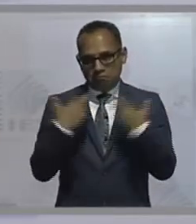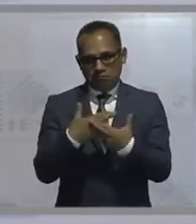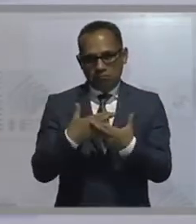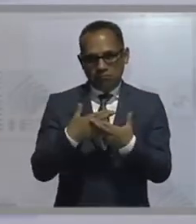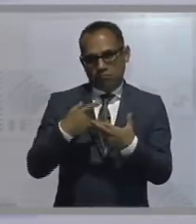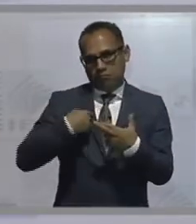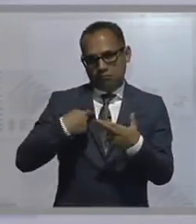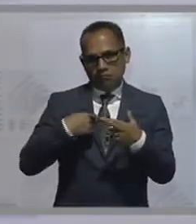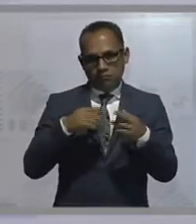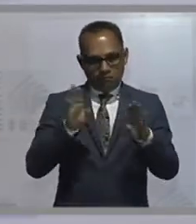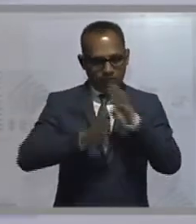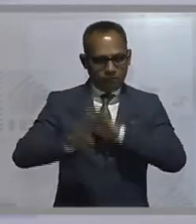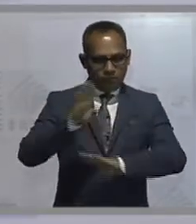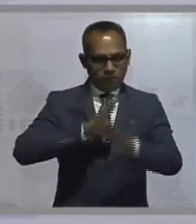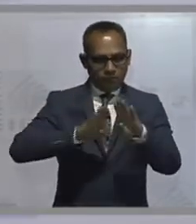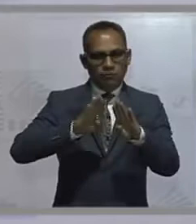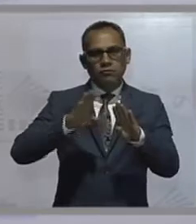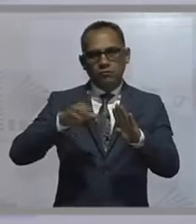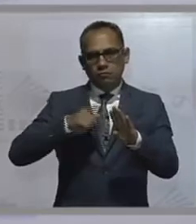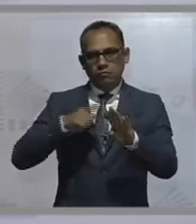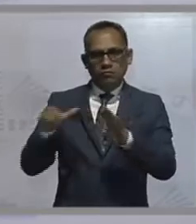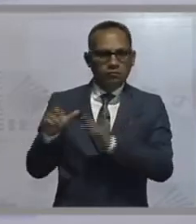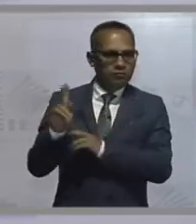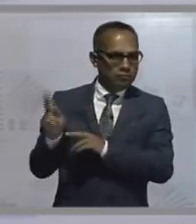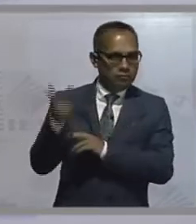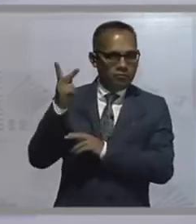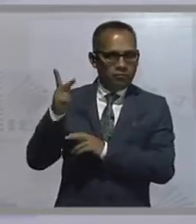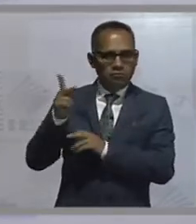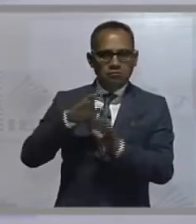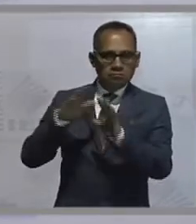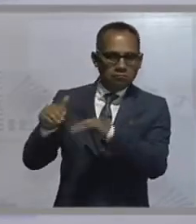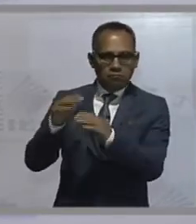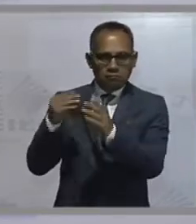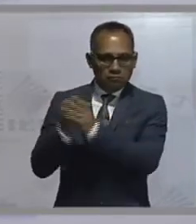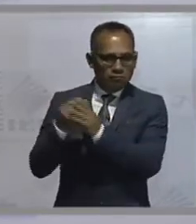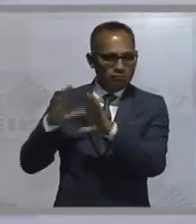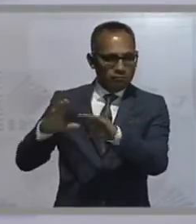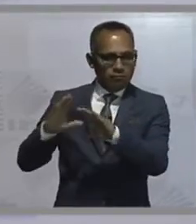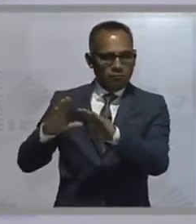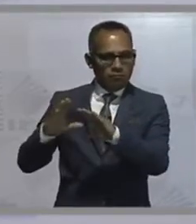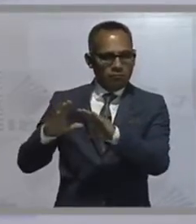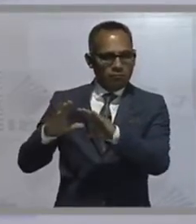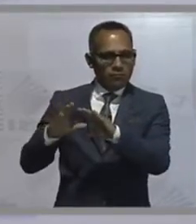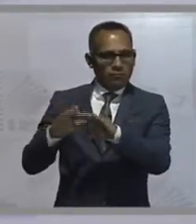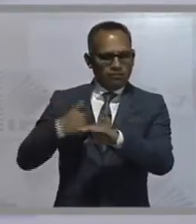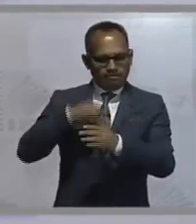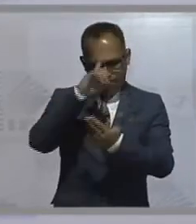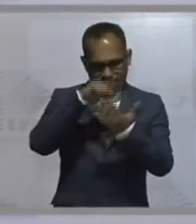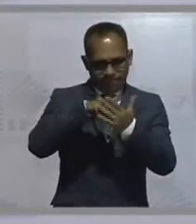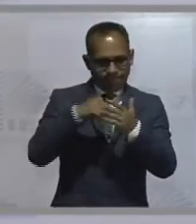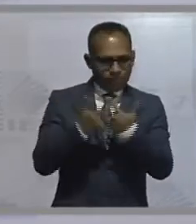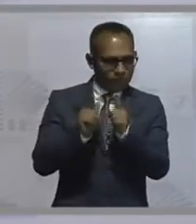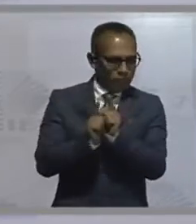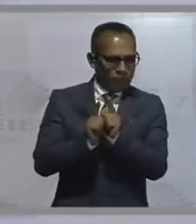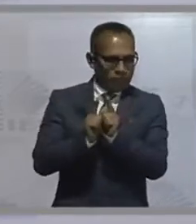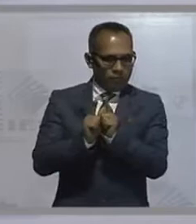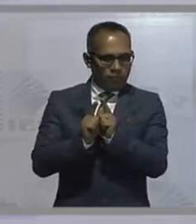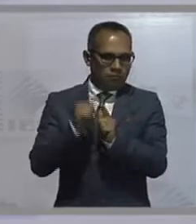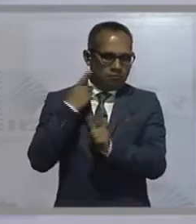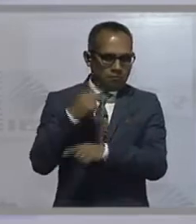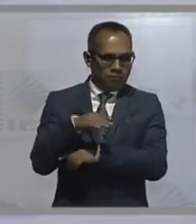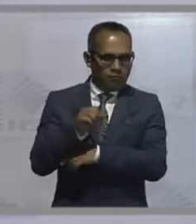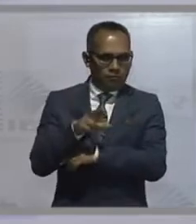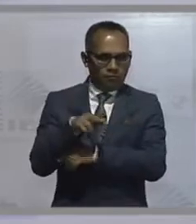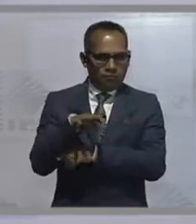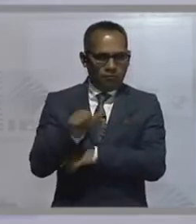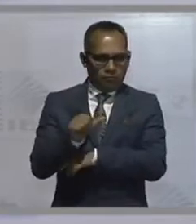una maestría en fisiología por el instituto politécnico nacional nosotros creemos en morena que la corrupción es lo el cáncer